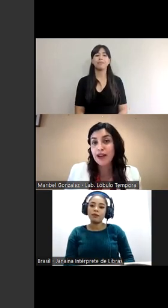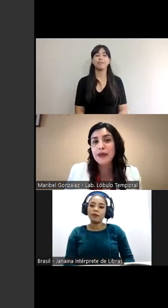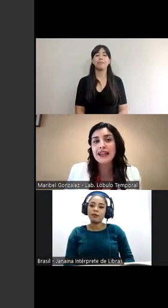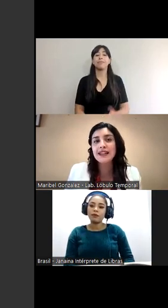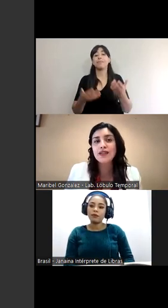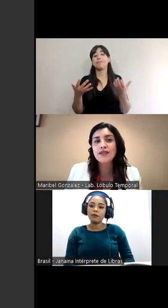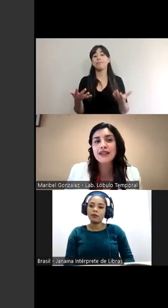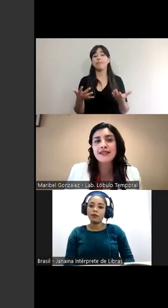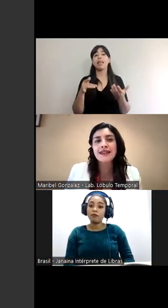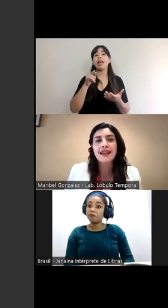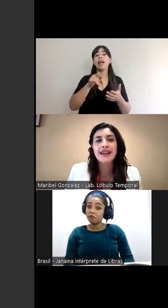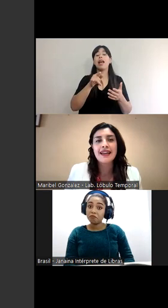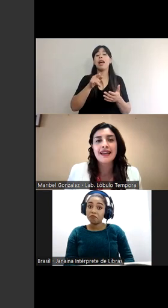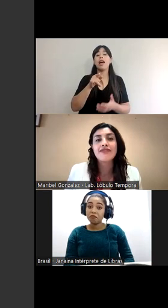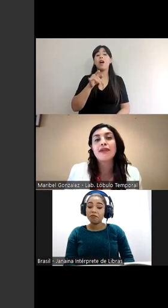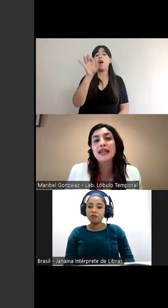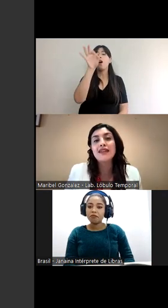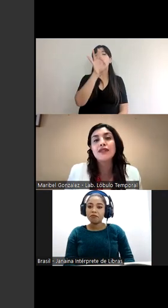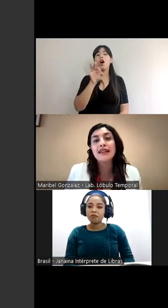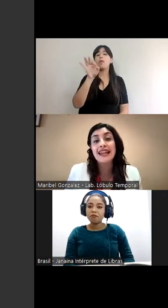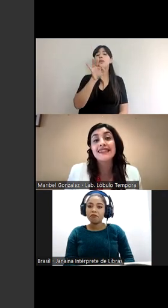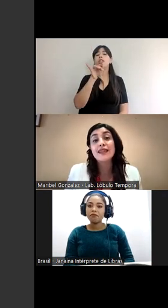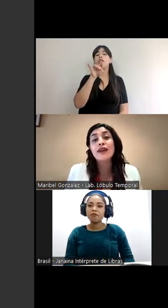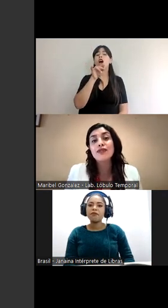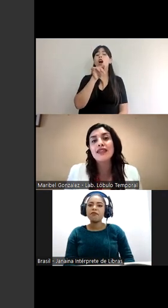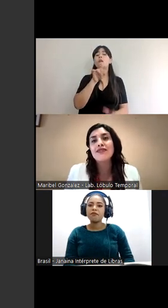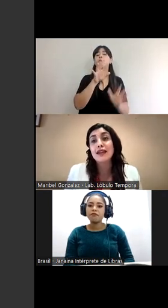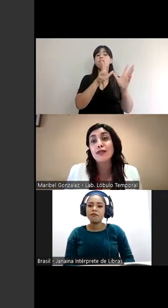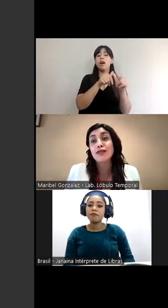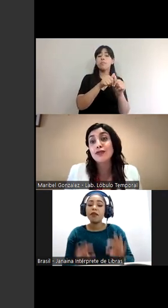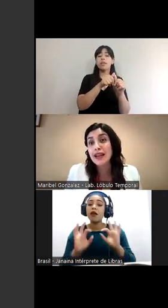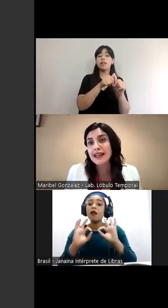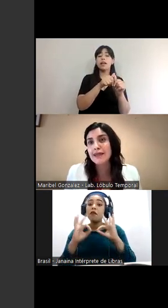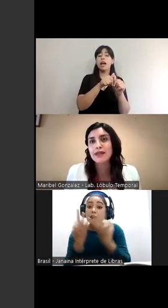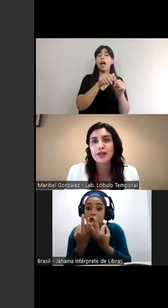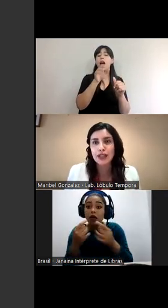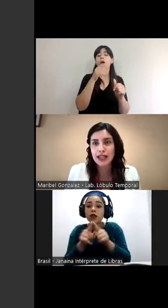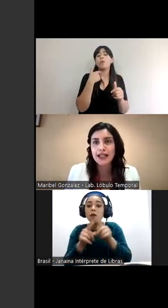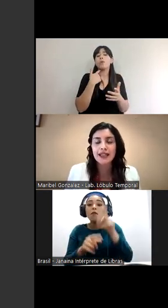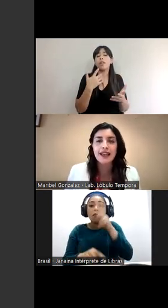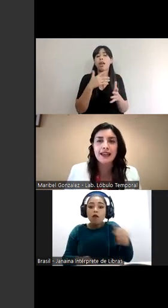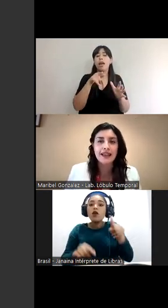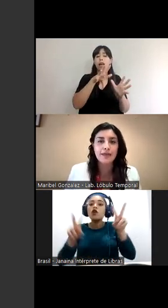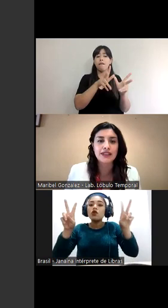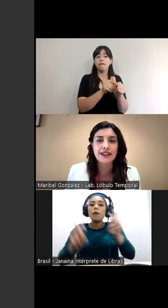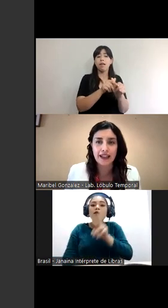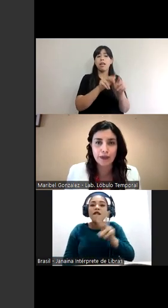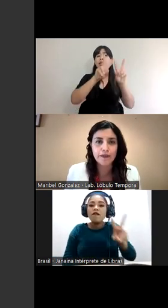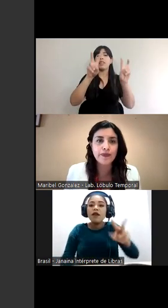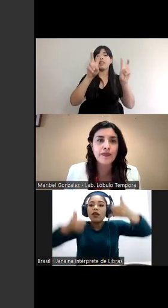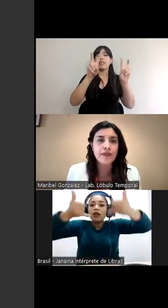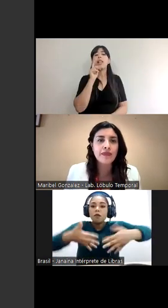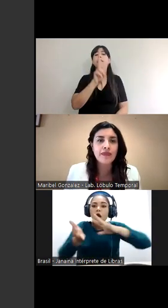Y bueno, ¿qué opinan entonces las familias y las educadoras del vernáculo visual, que es la metodología que estamos